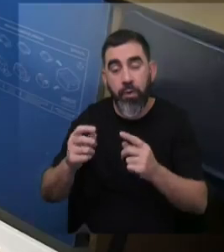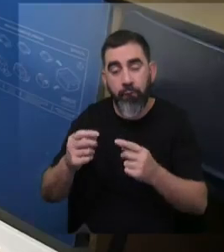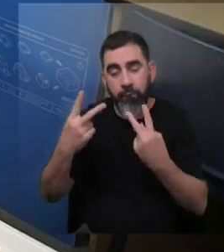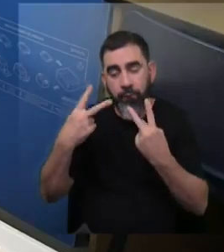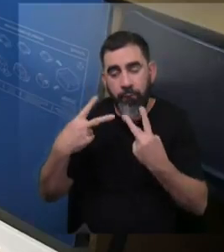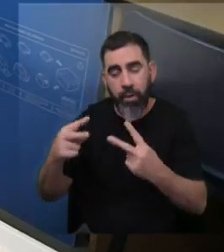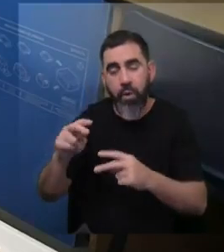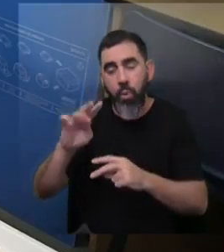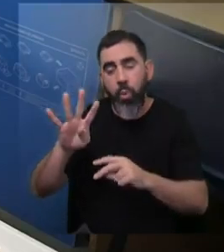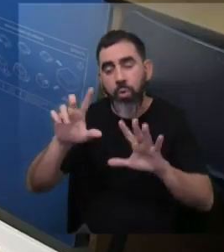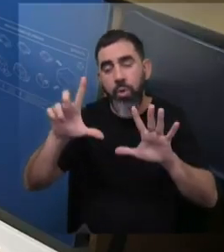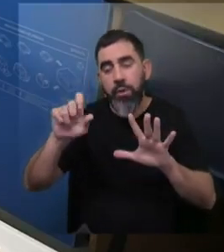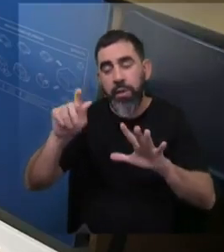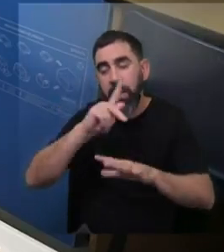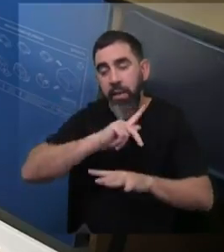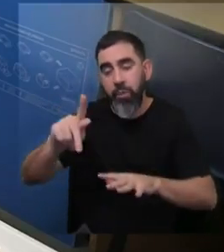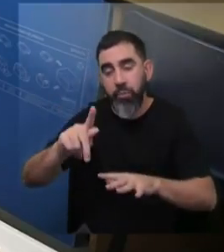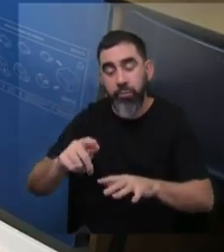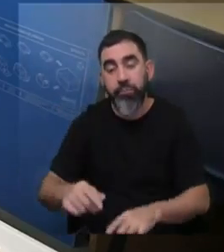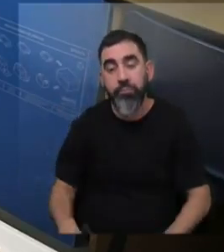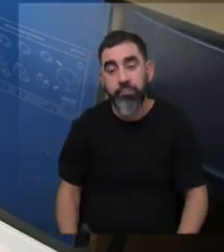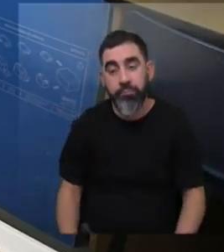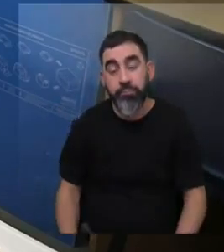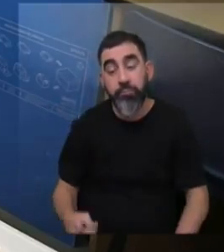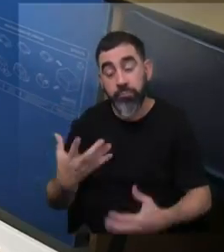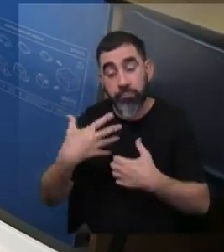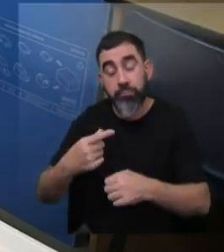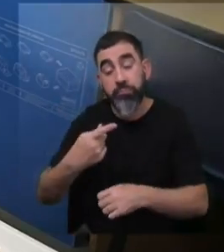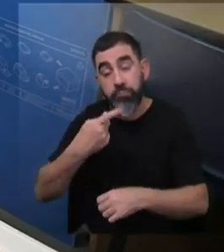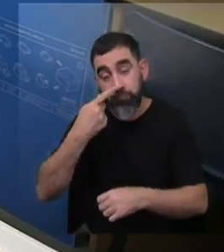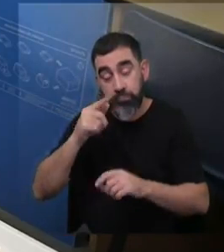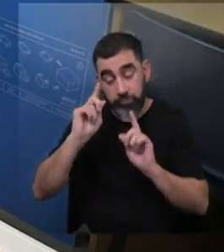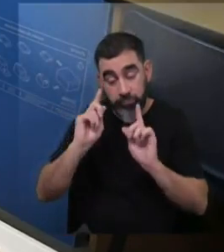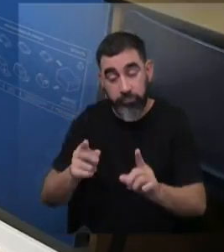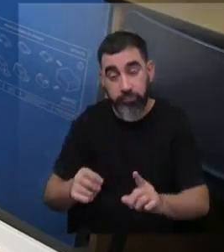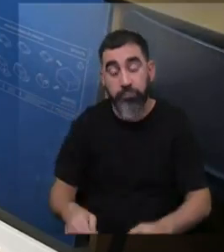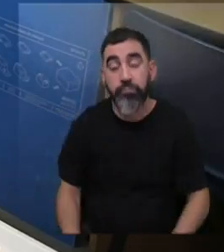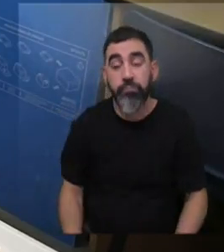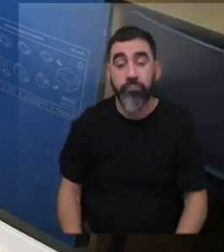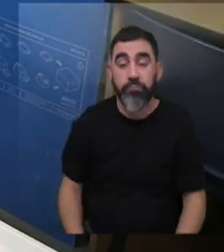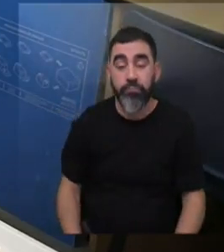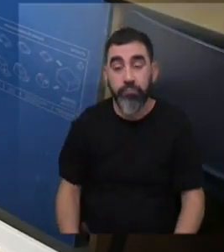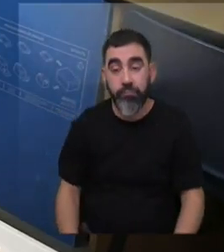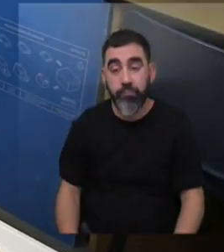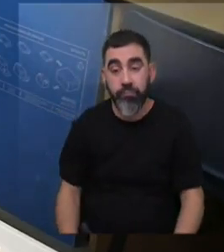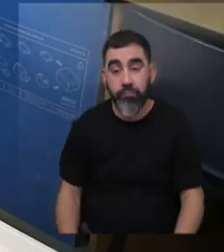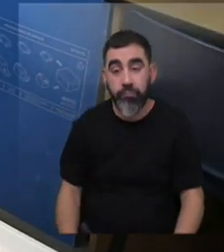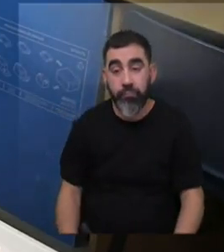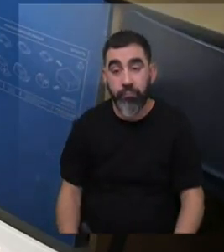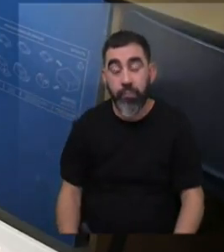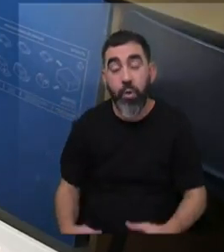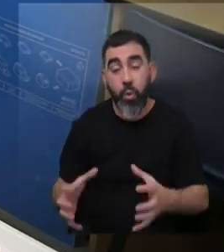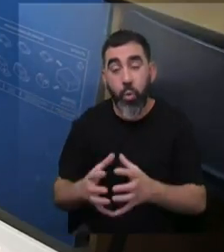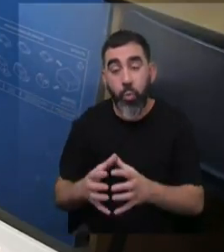470 kilómetros. Eso para el poblamiento temprano. Pero uno de los hallazgos interesantes de este sitio es que para los grupos